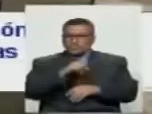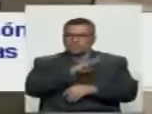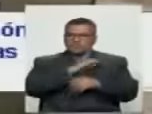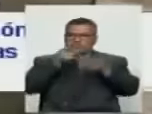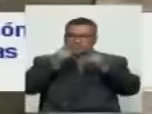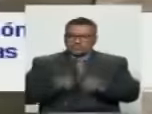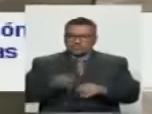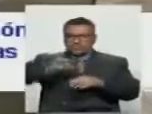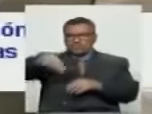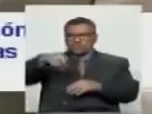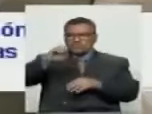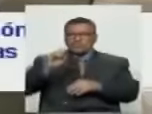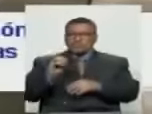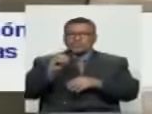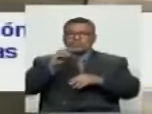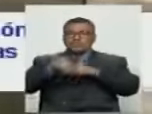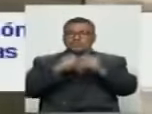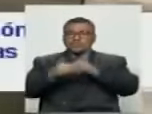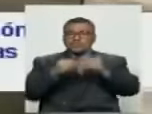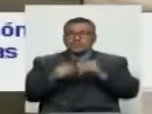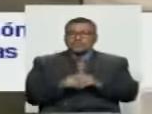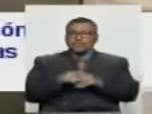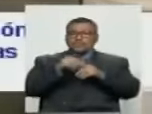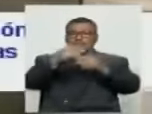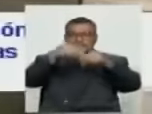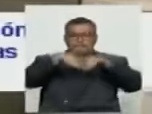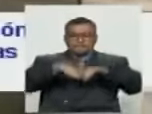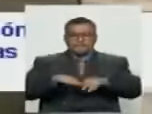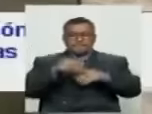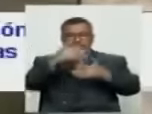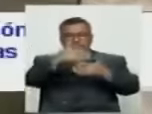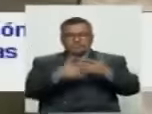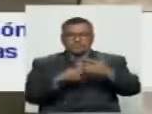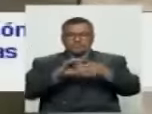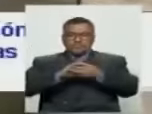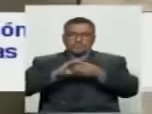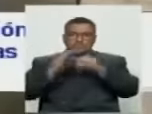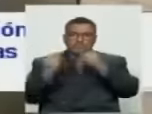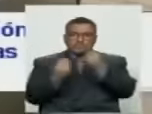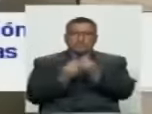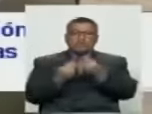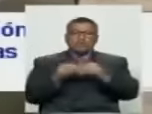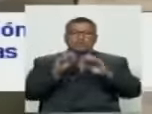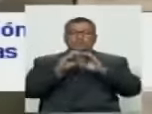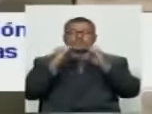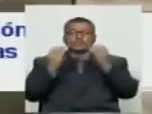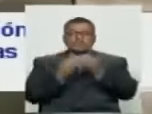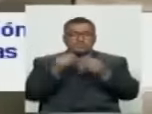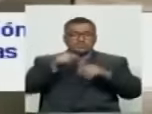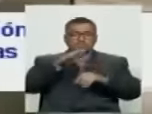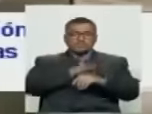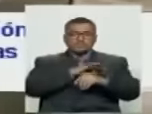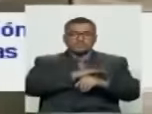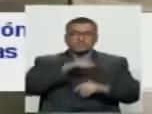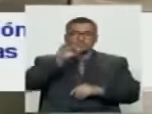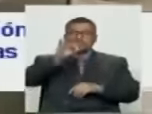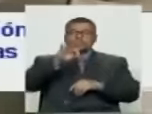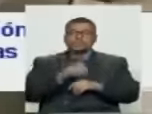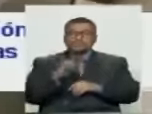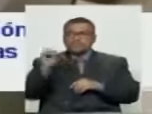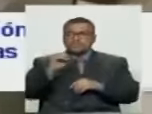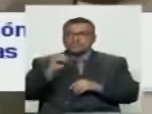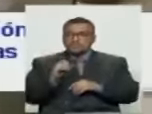personalidad jurídica deberán constituirse bajo las formas de asociaciones, corporaciones, sociedades civiles